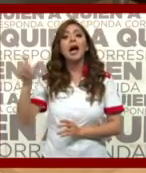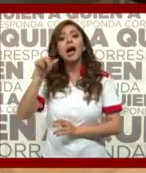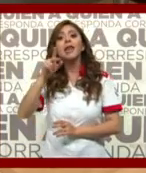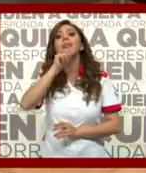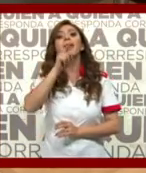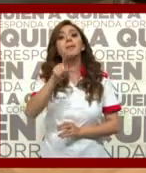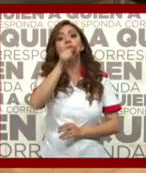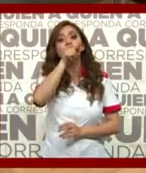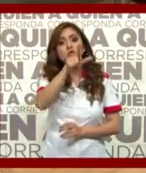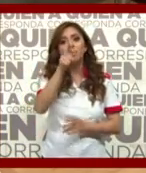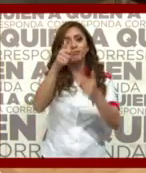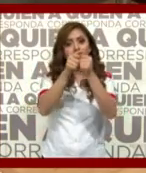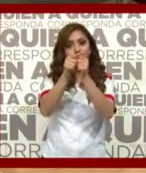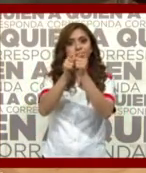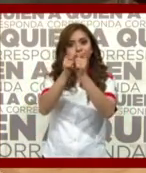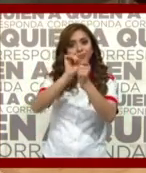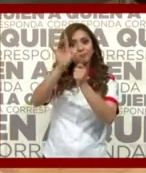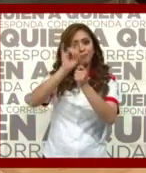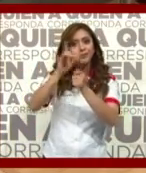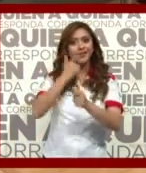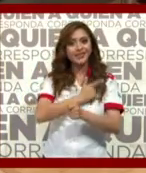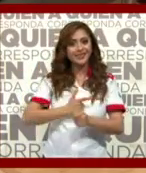gustando lo